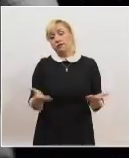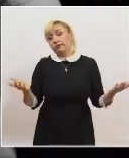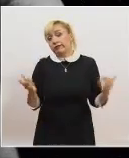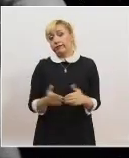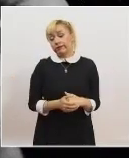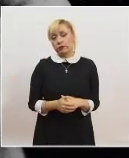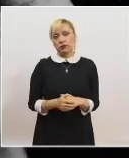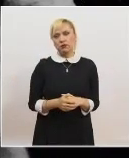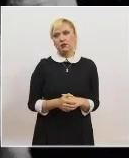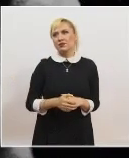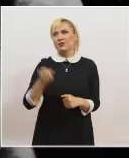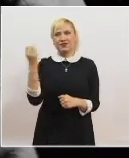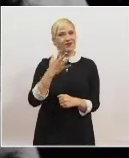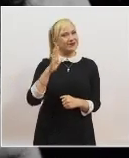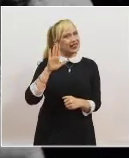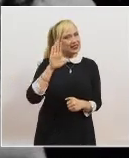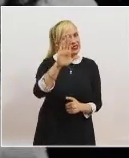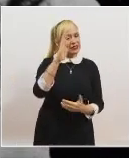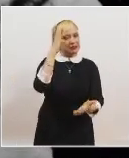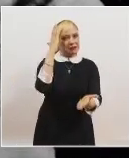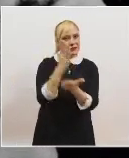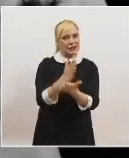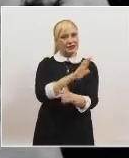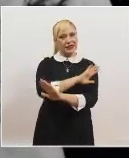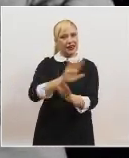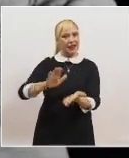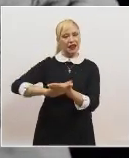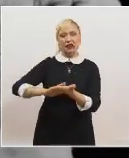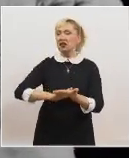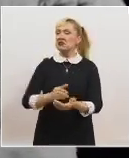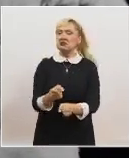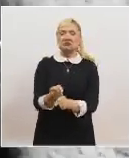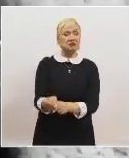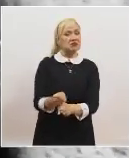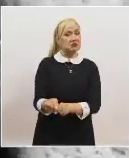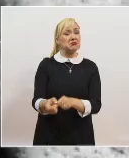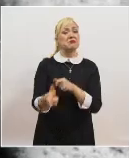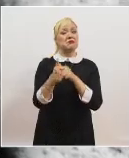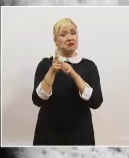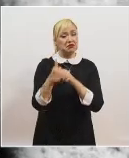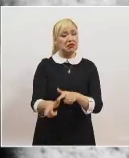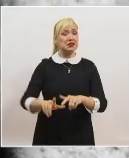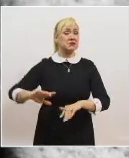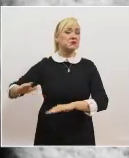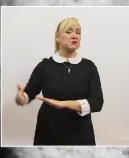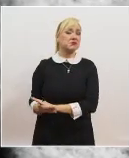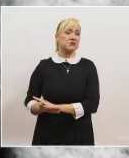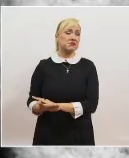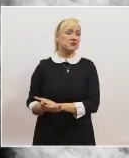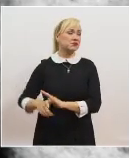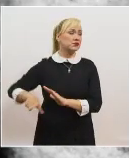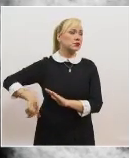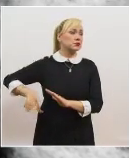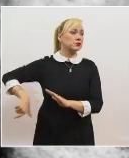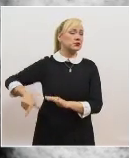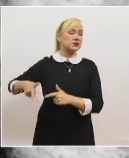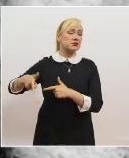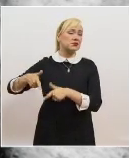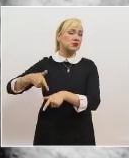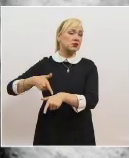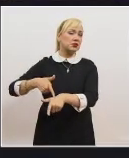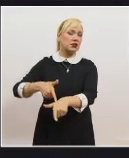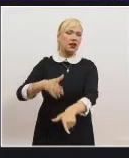avances para perseguirla y sancionarla, la tortura sigue siendo uno de los principales pendientes en el país, pues ocurre en